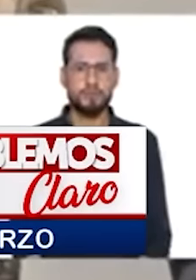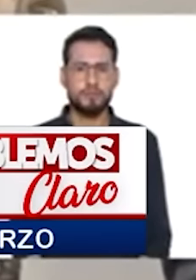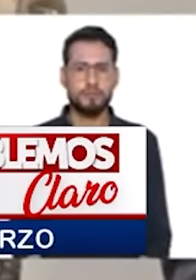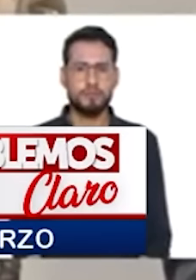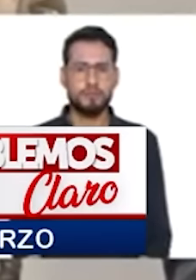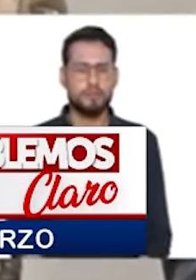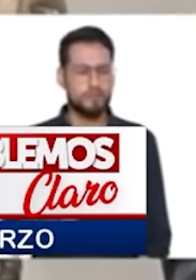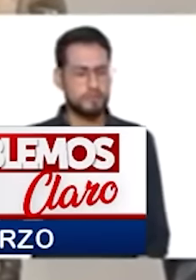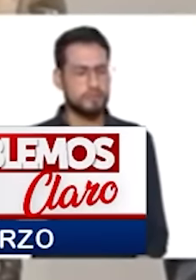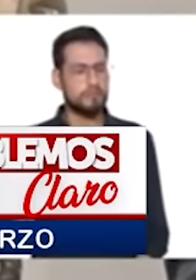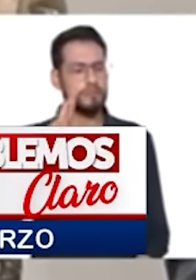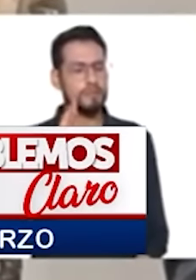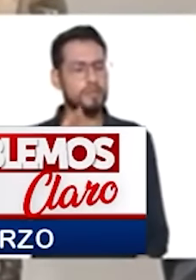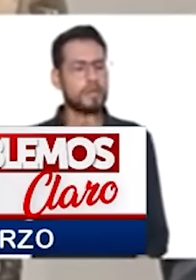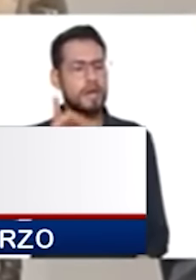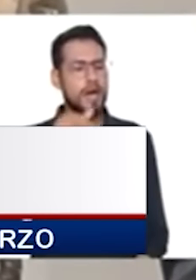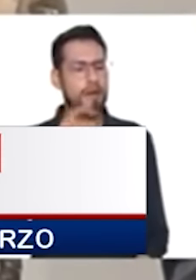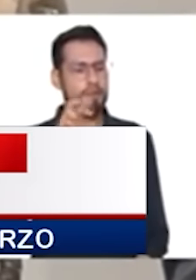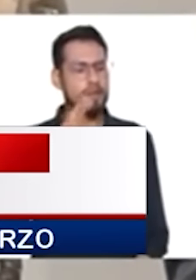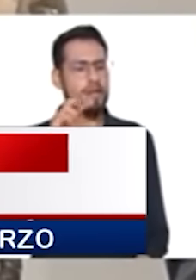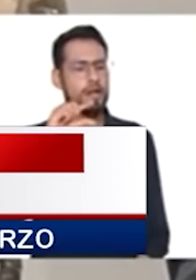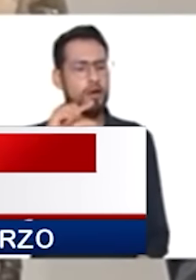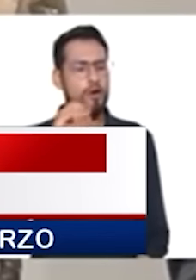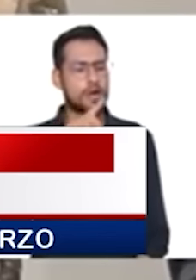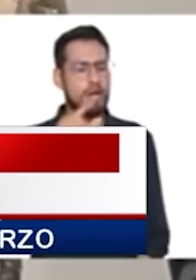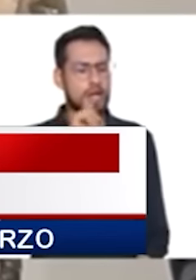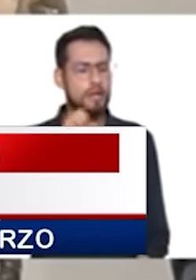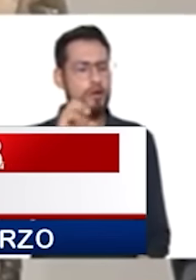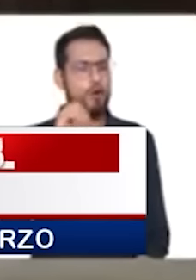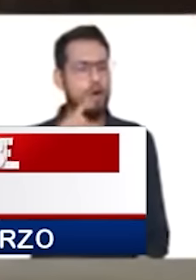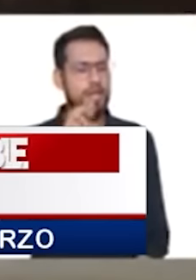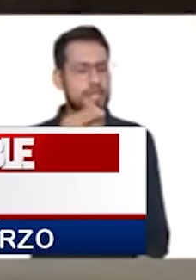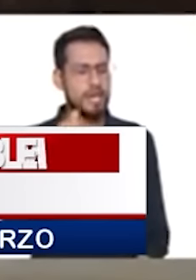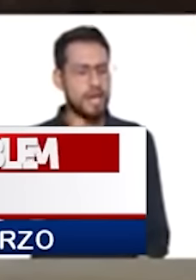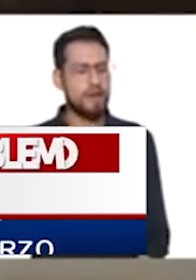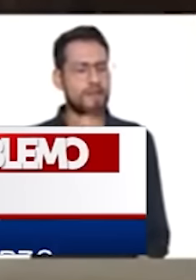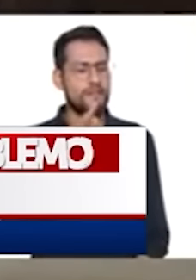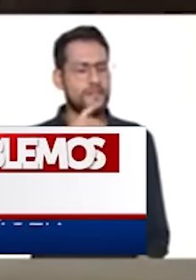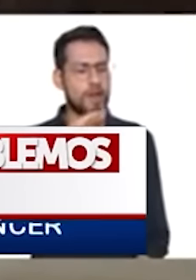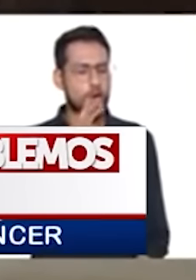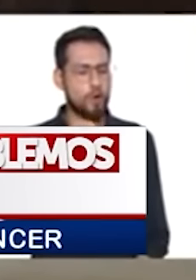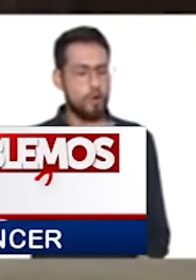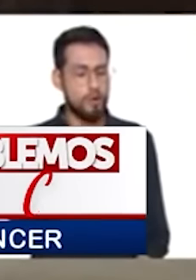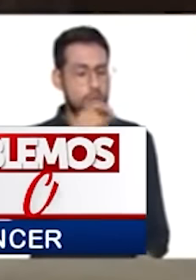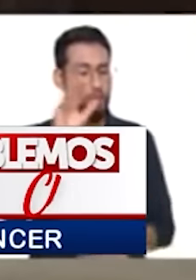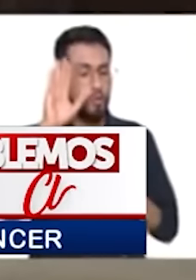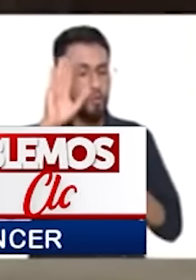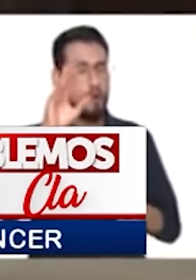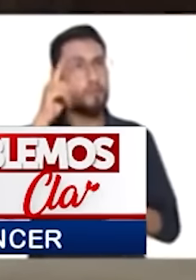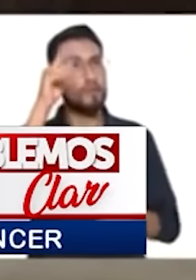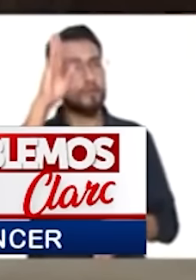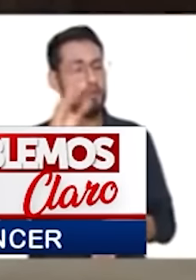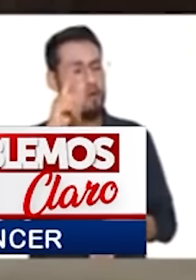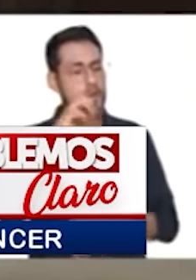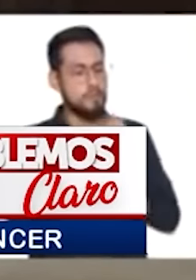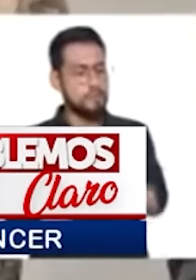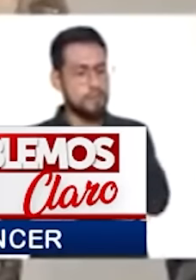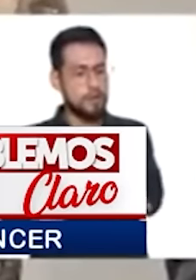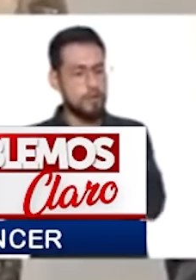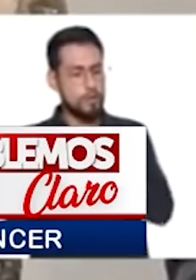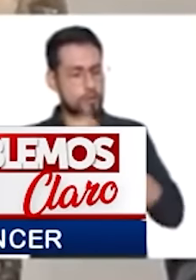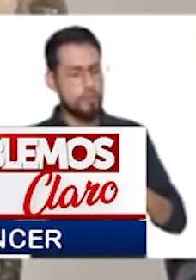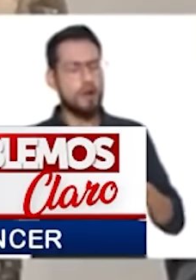exitosa seor Javier gonzlez solaeche a Franco jura usted por Dios y la patria